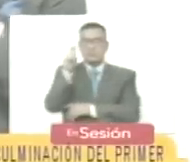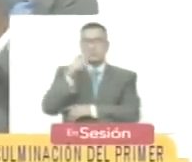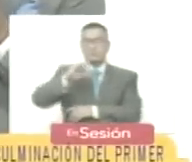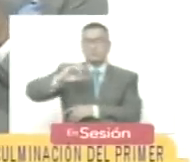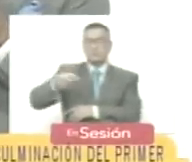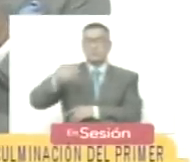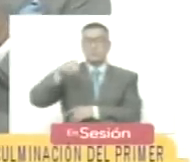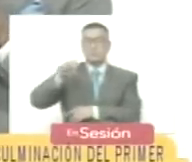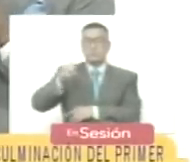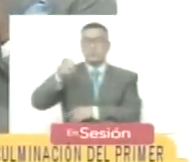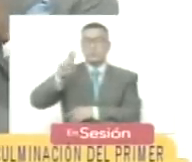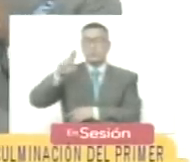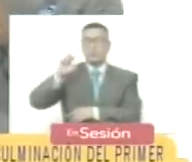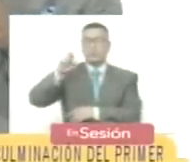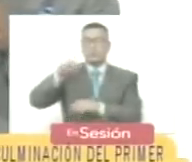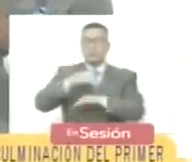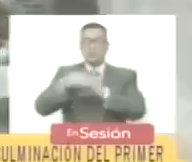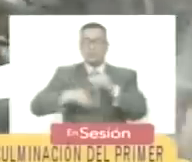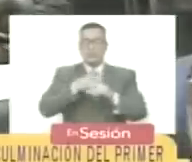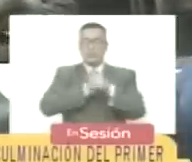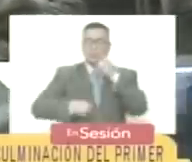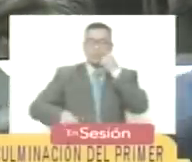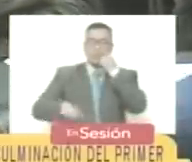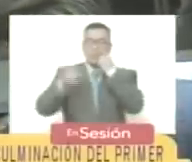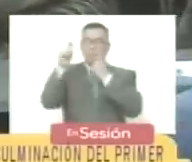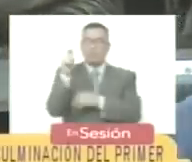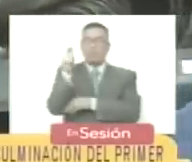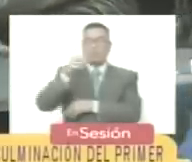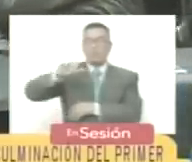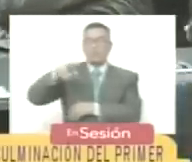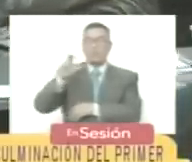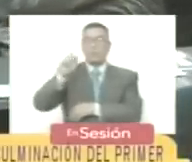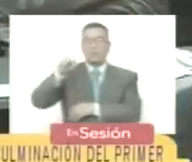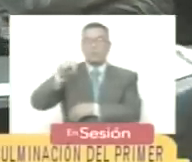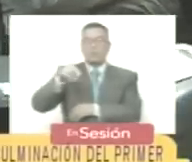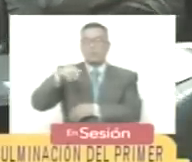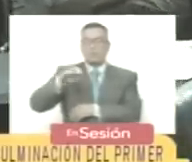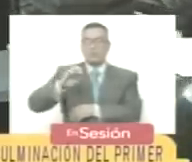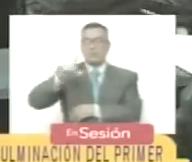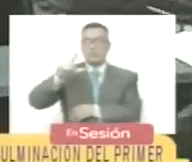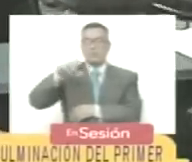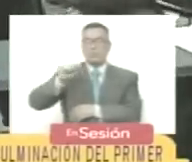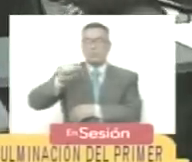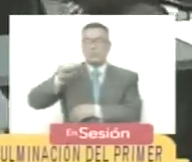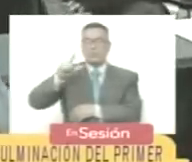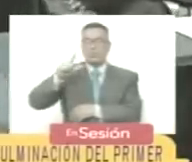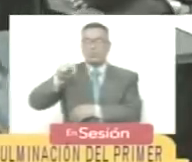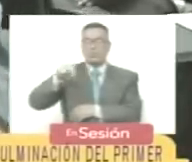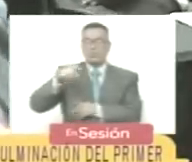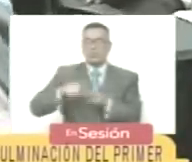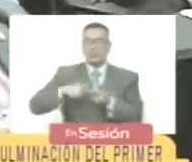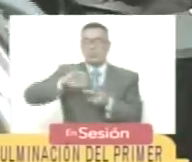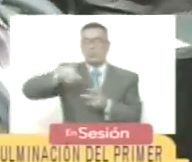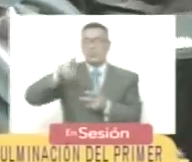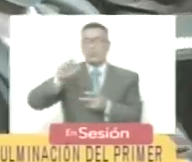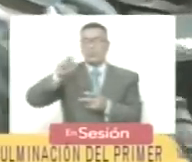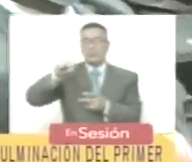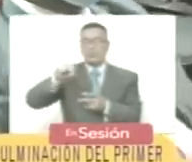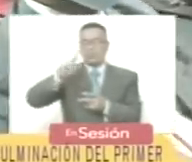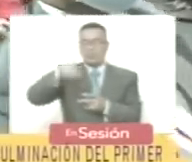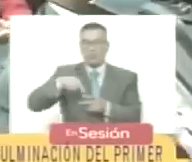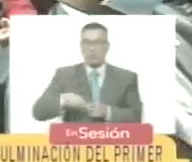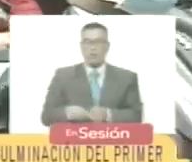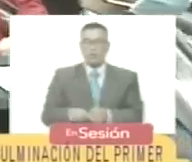Germán Escarrá, que vicepresidiera el diputado Juan Escalona y el diputado José Gregorio Correa. No